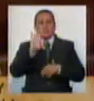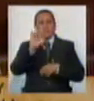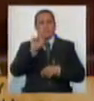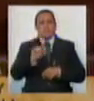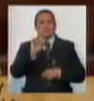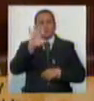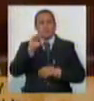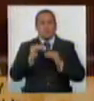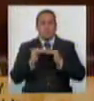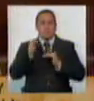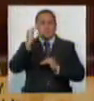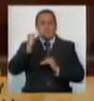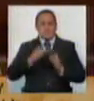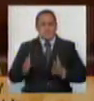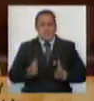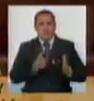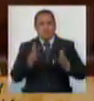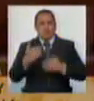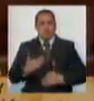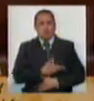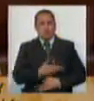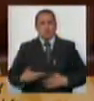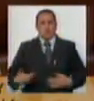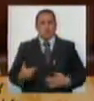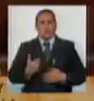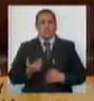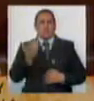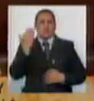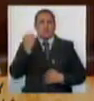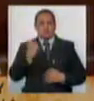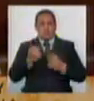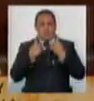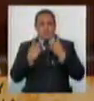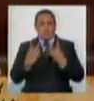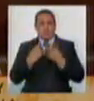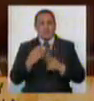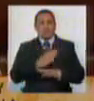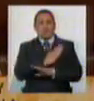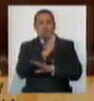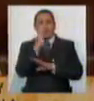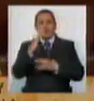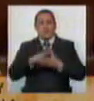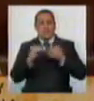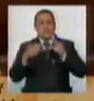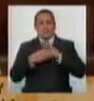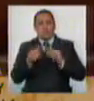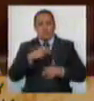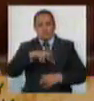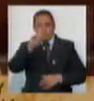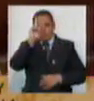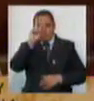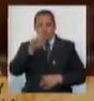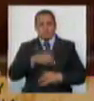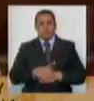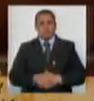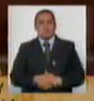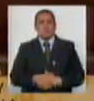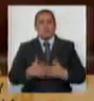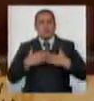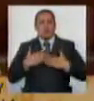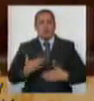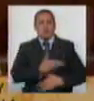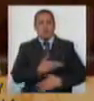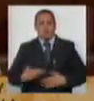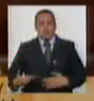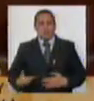3.5 veces más vías gubernamentales de lo que se ha hecho en toda la historia republicana del país. Nuestro